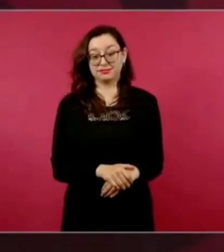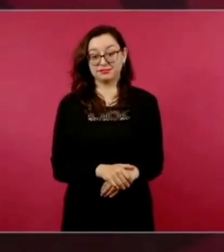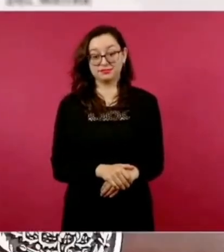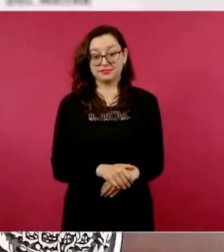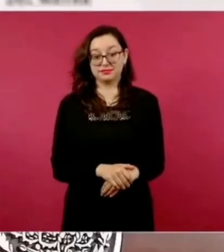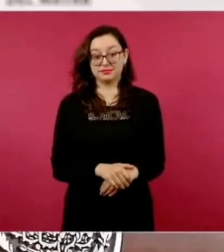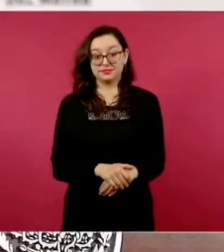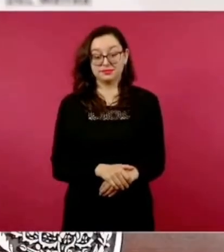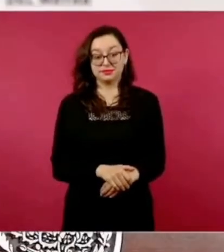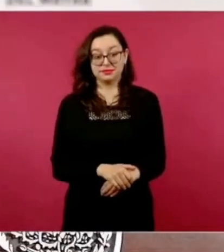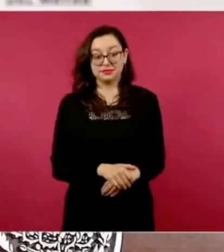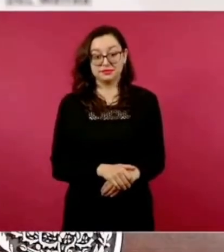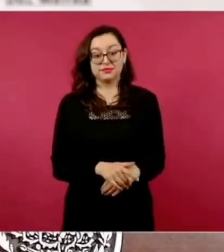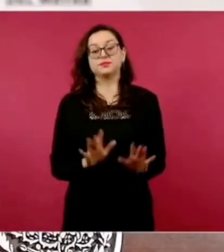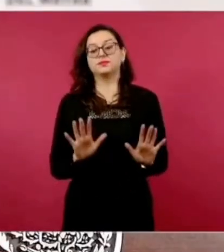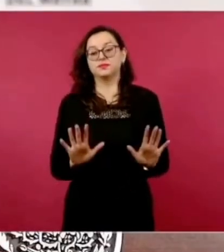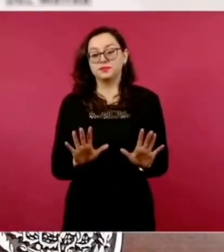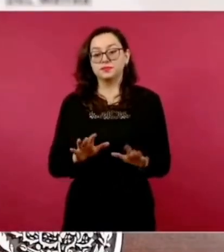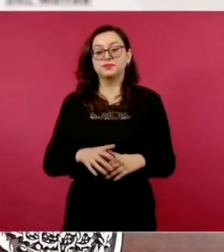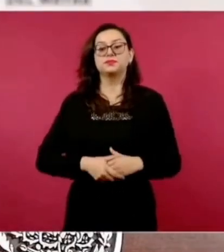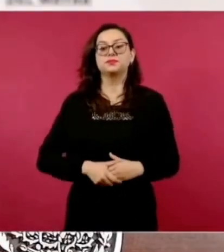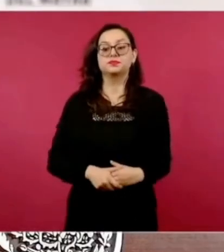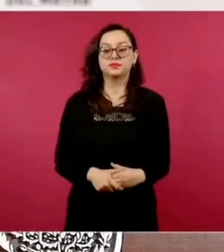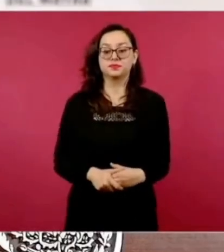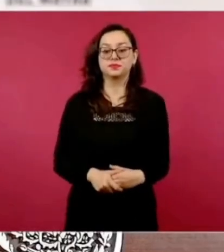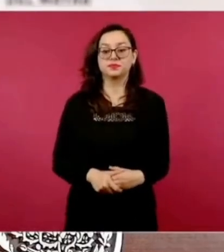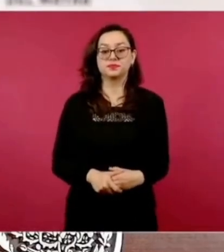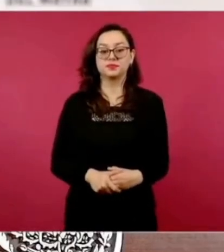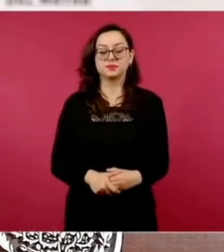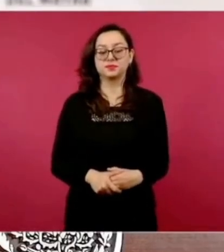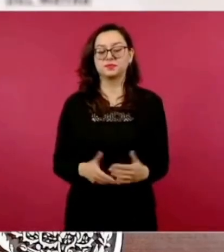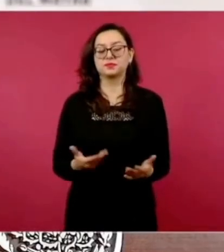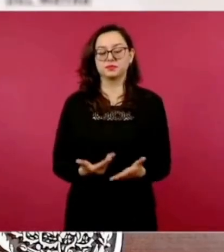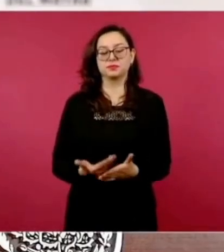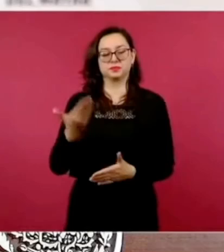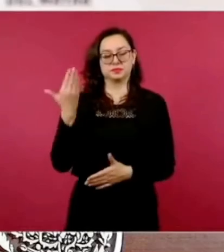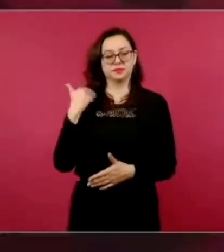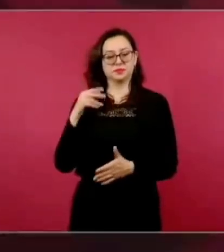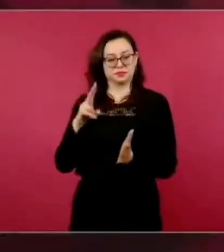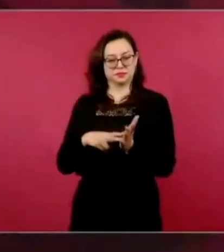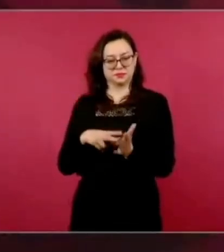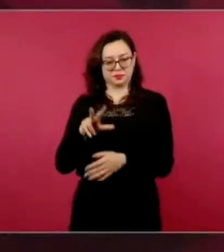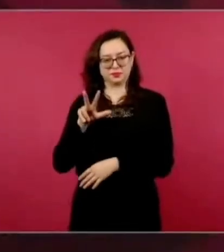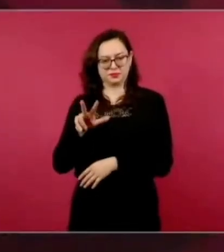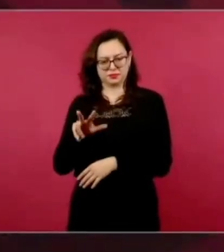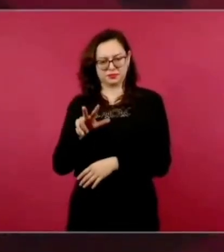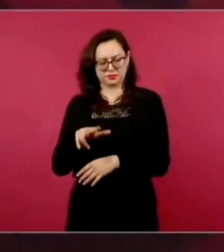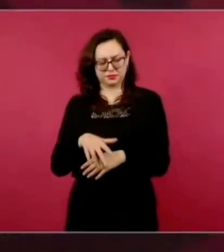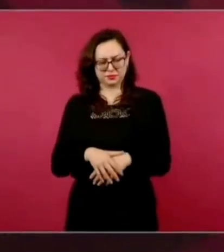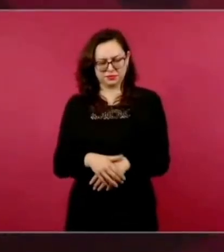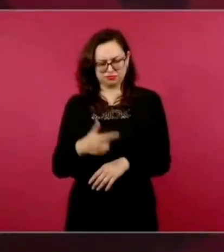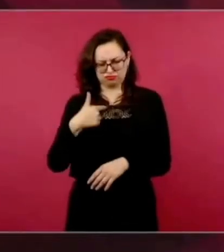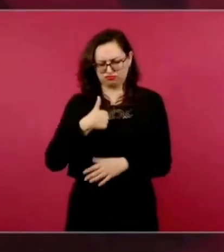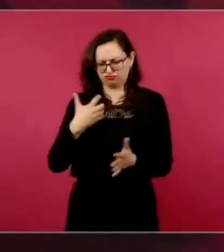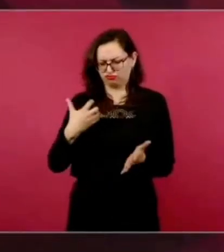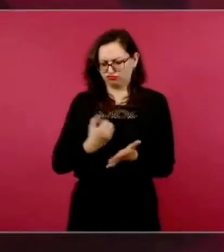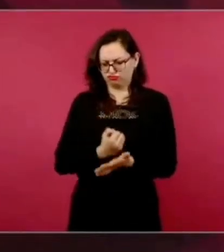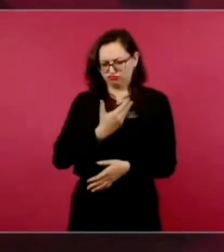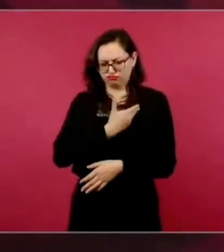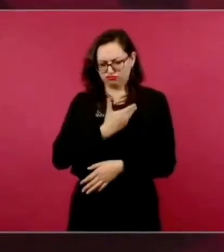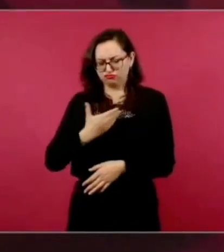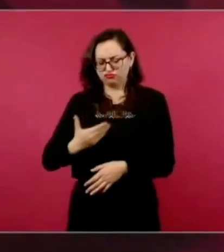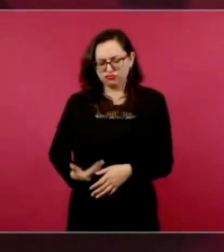Bueno, el caso es que había un capítulo como de 50,